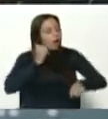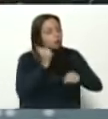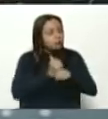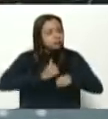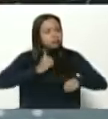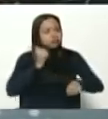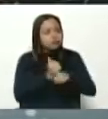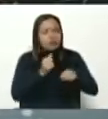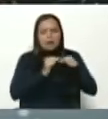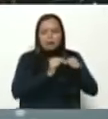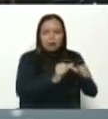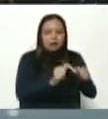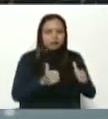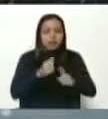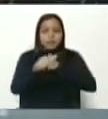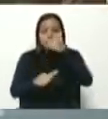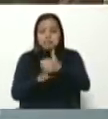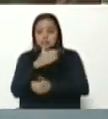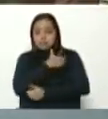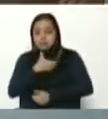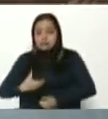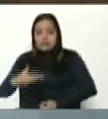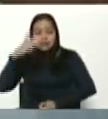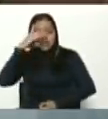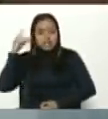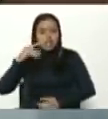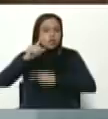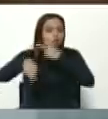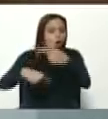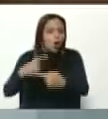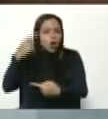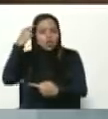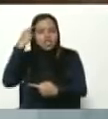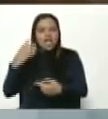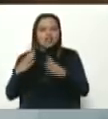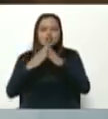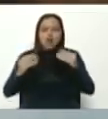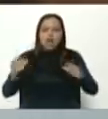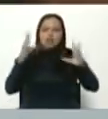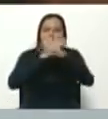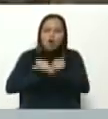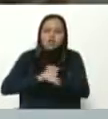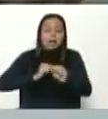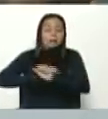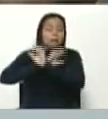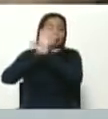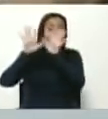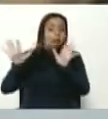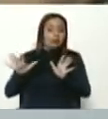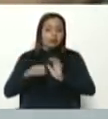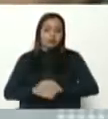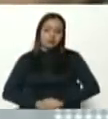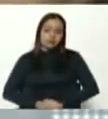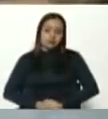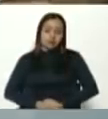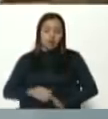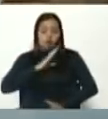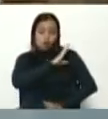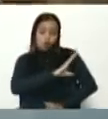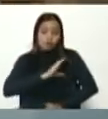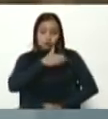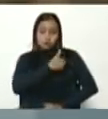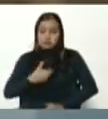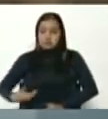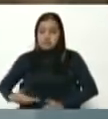hemos trabajado la vicepresidenta Delcy Rodríguez todos los días, todas las noches, todas las madrugadas, la Comisión Presidencial